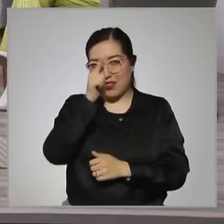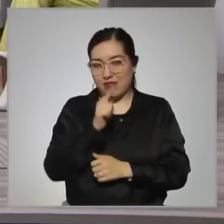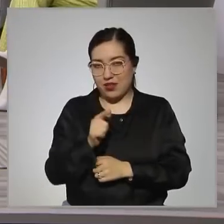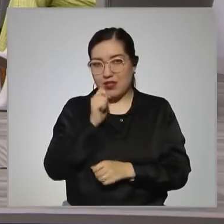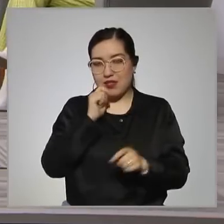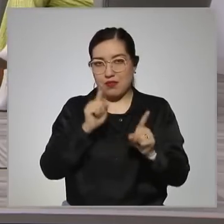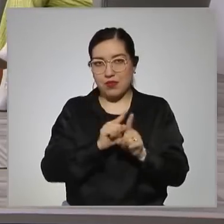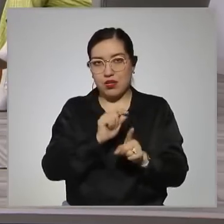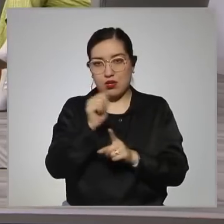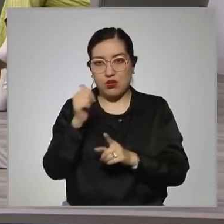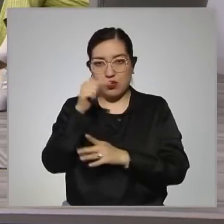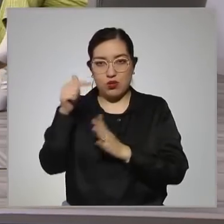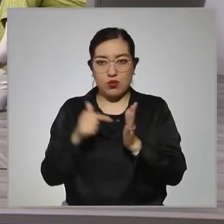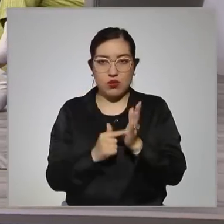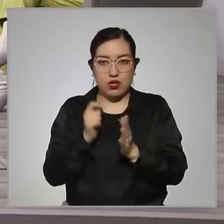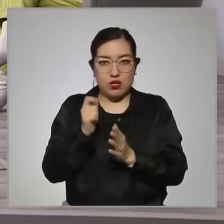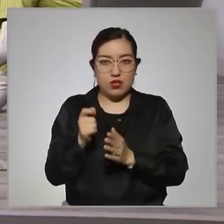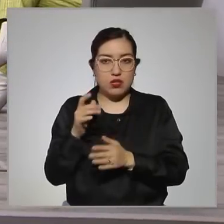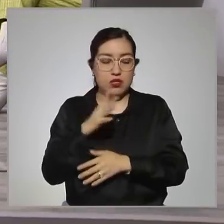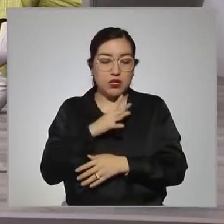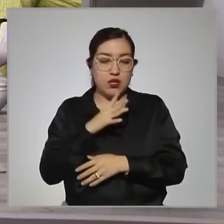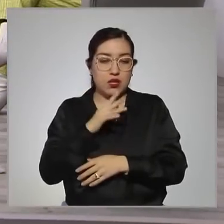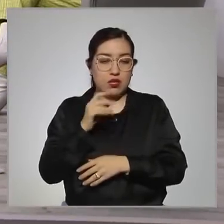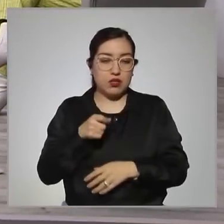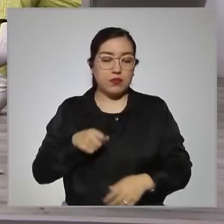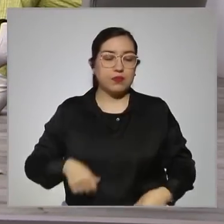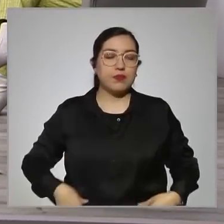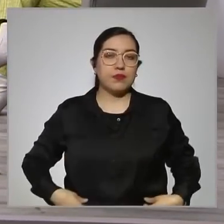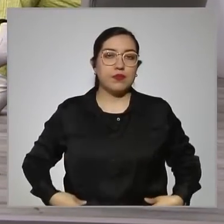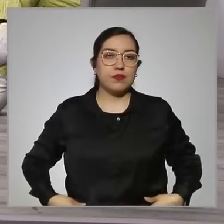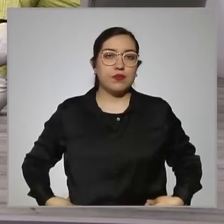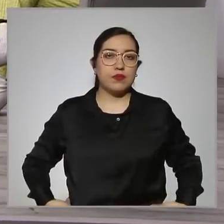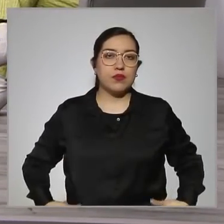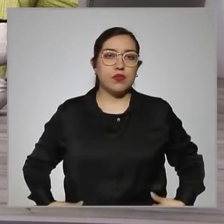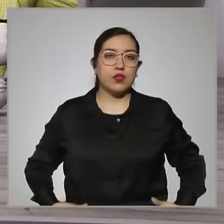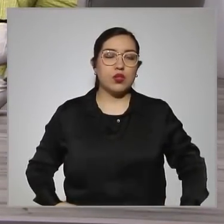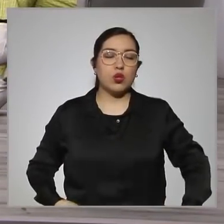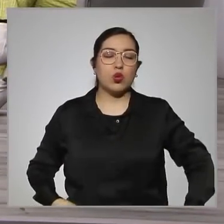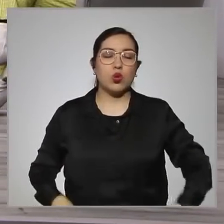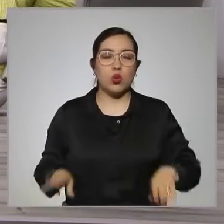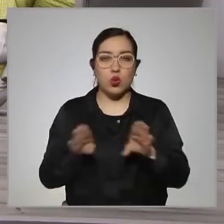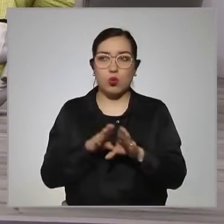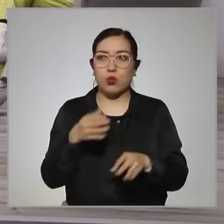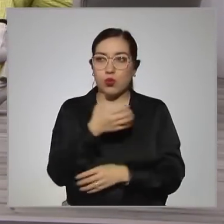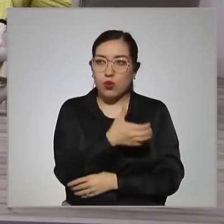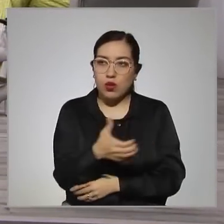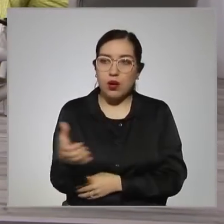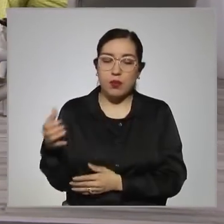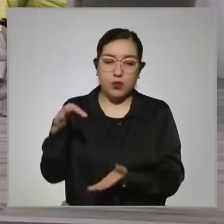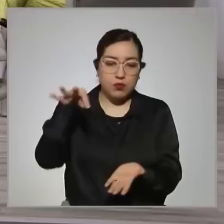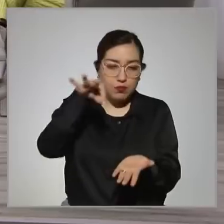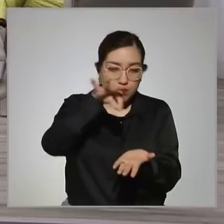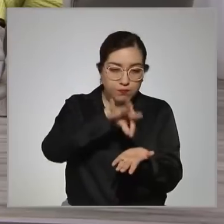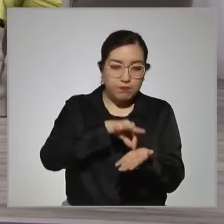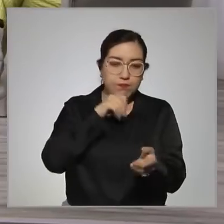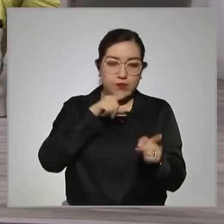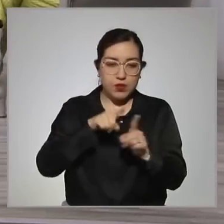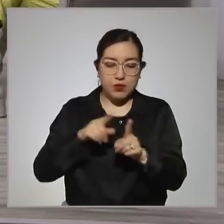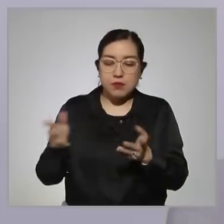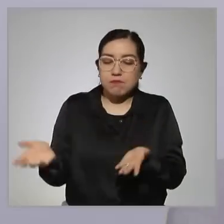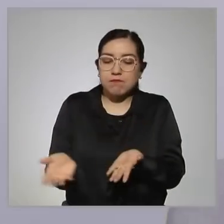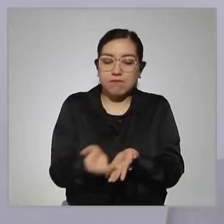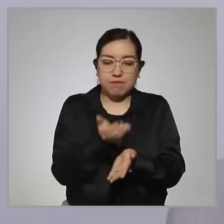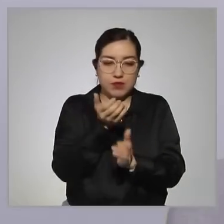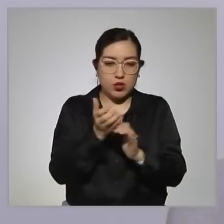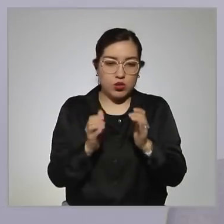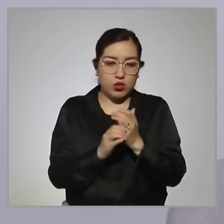otros lugares el periodo, sobre todo de siembra y cosecha, que sigue siendo tan importante en nuestro país, ¿no?